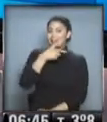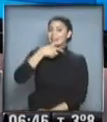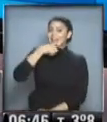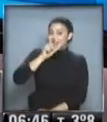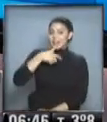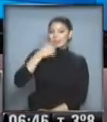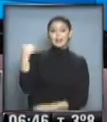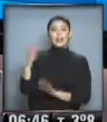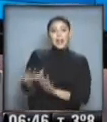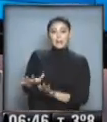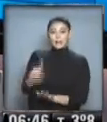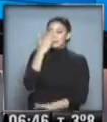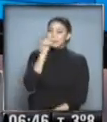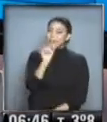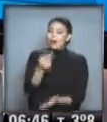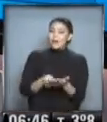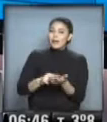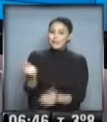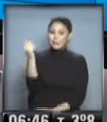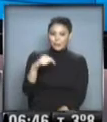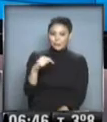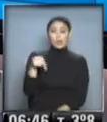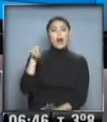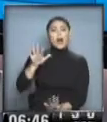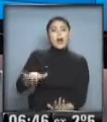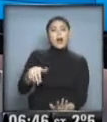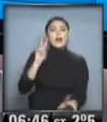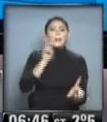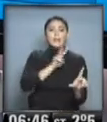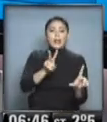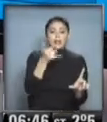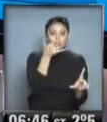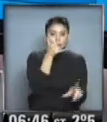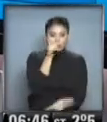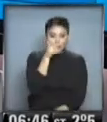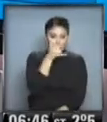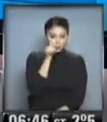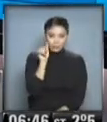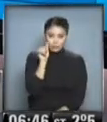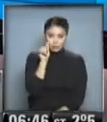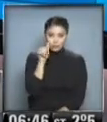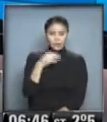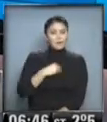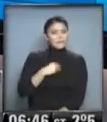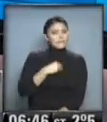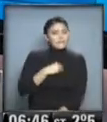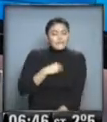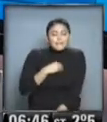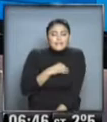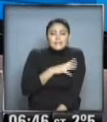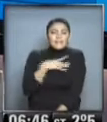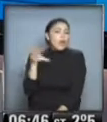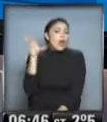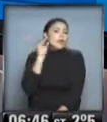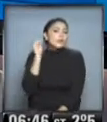tecito y los esperamos enseguida. Pero vamos a ver un video que, bueno, que realmente me llega al corazón, ¿eh?